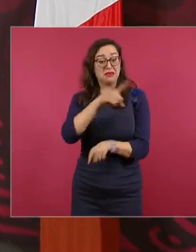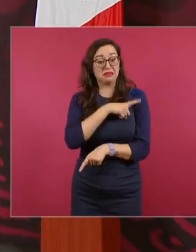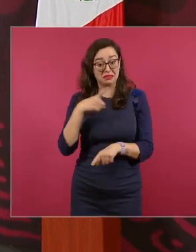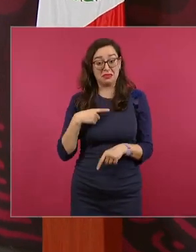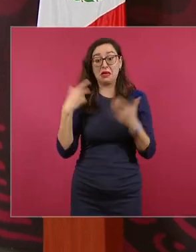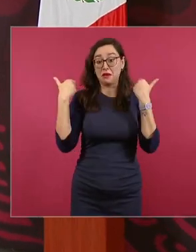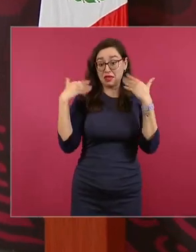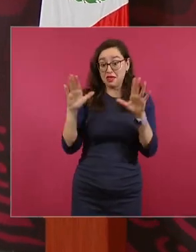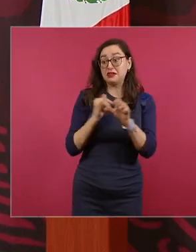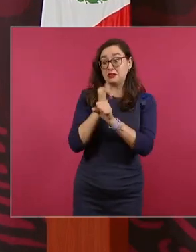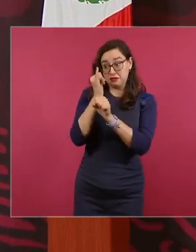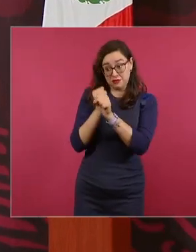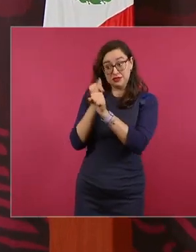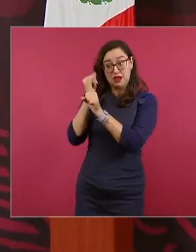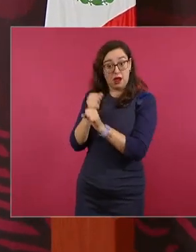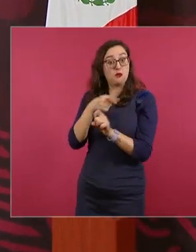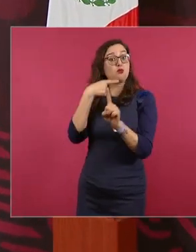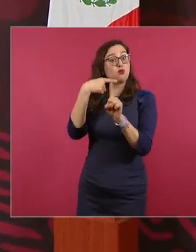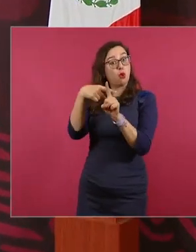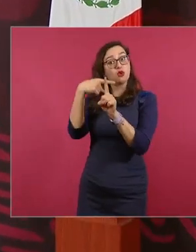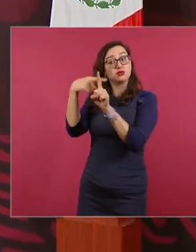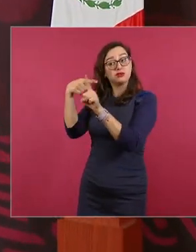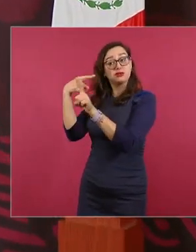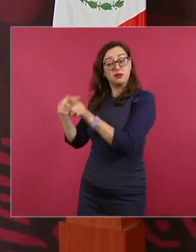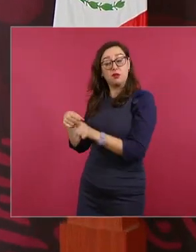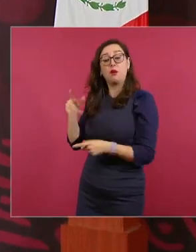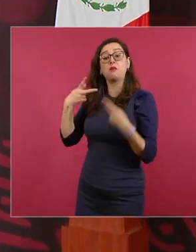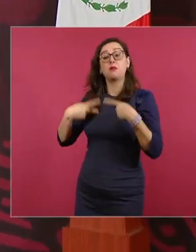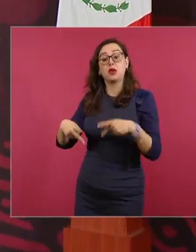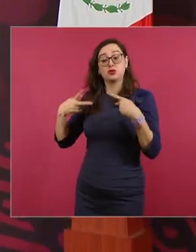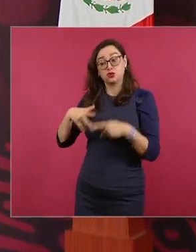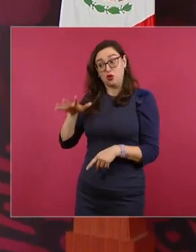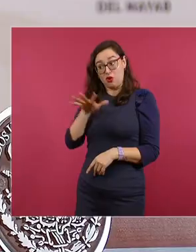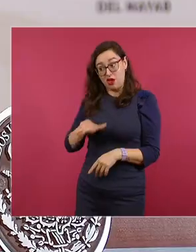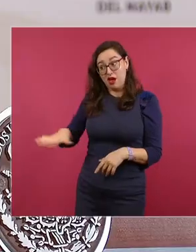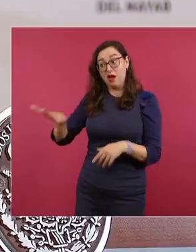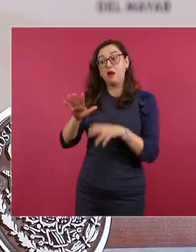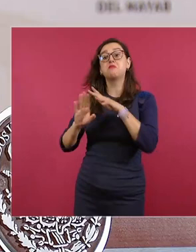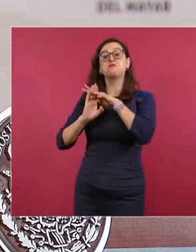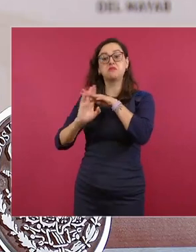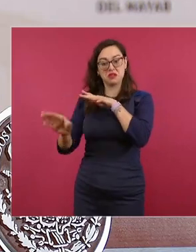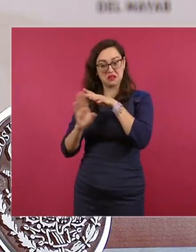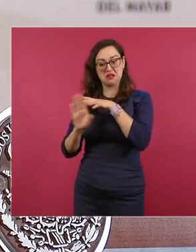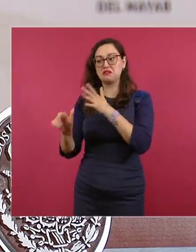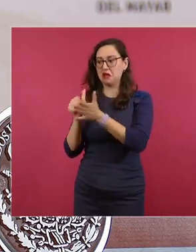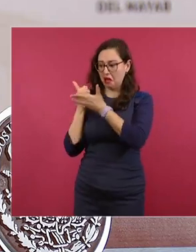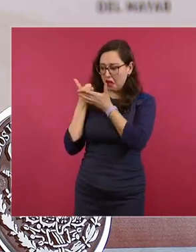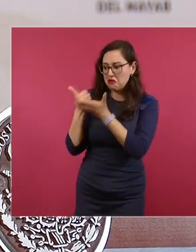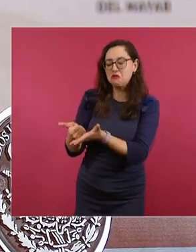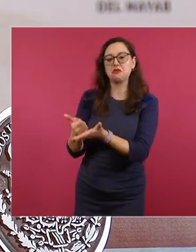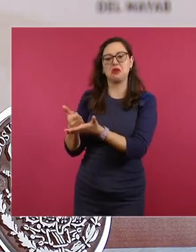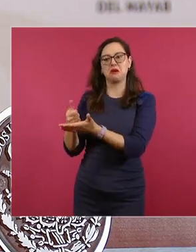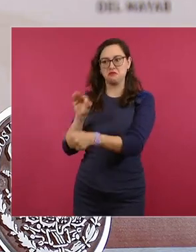y vas a ver los pueblos del Istmo cómo cuidan a los migrantes, aún en